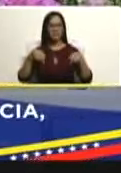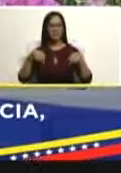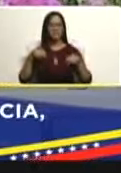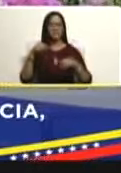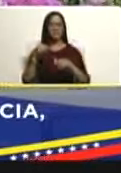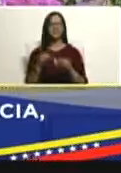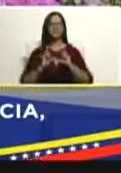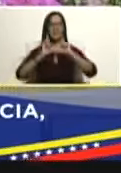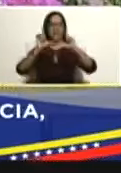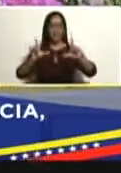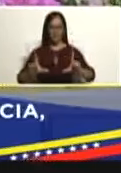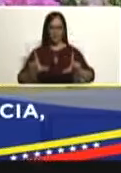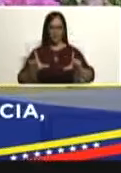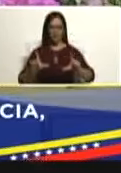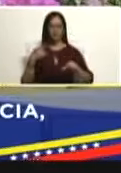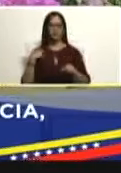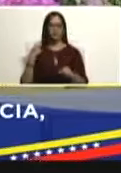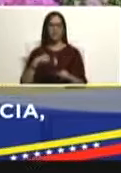certificado cuenta con